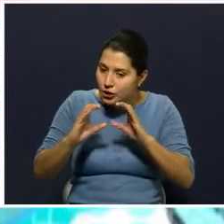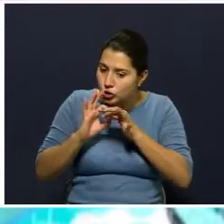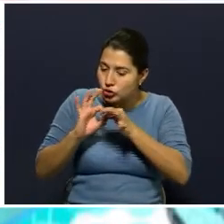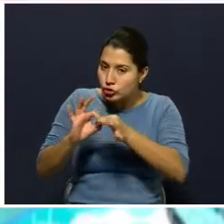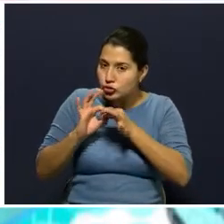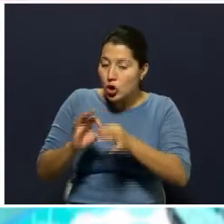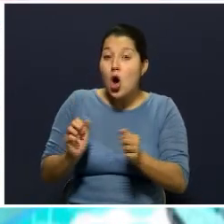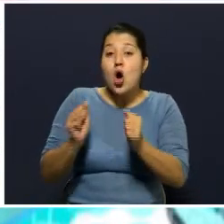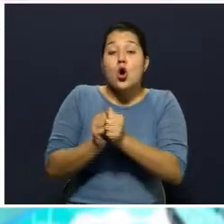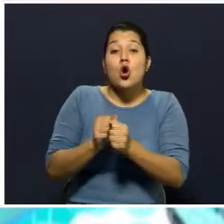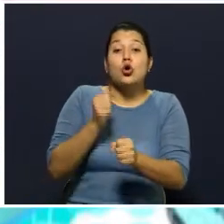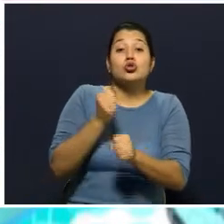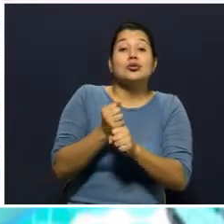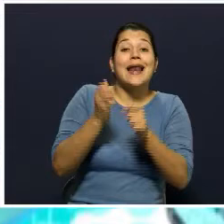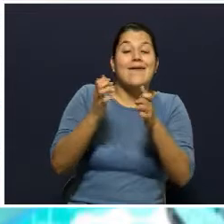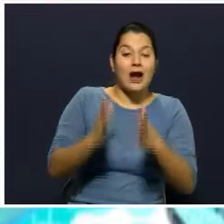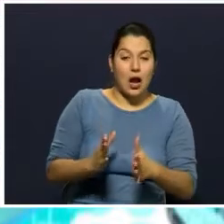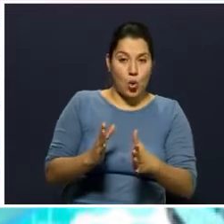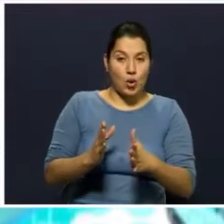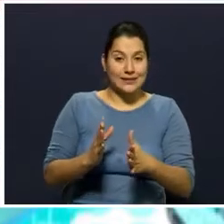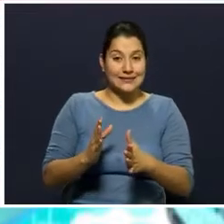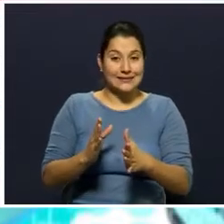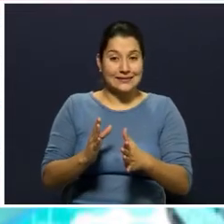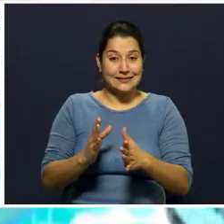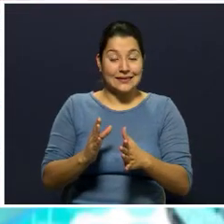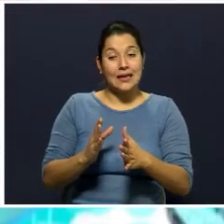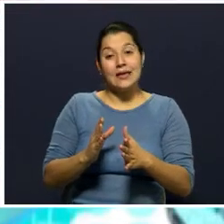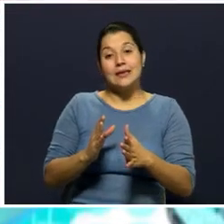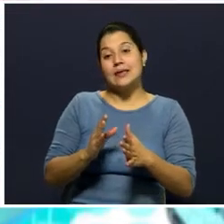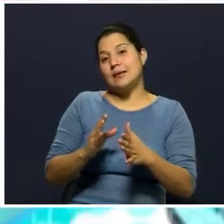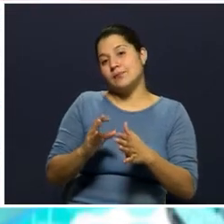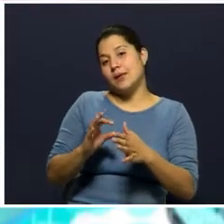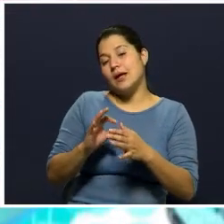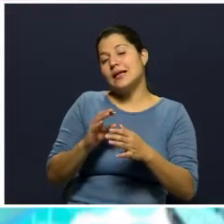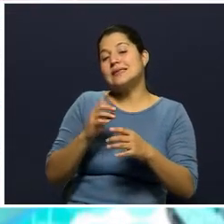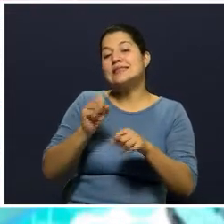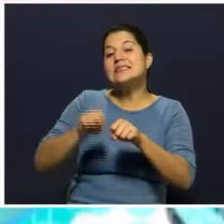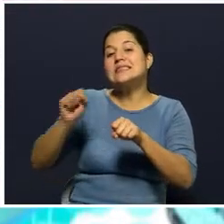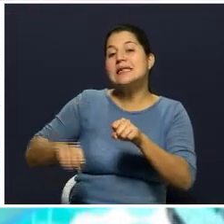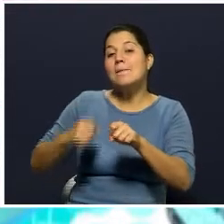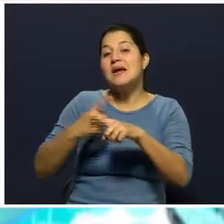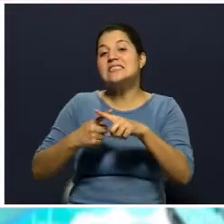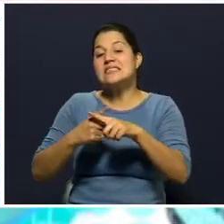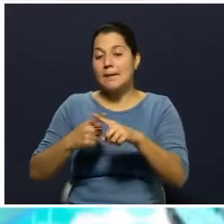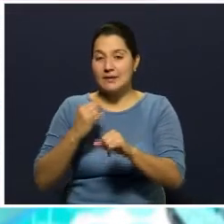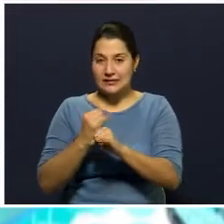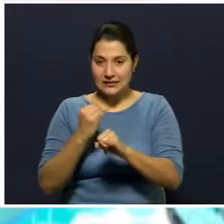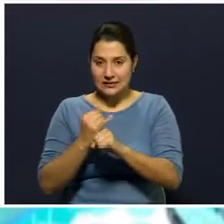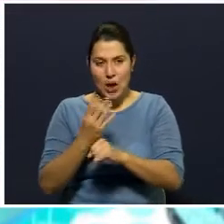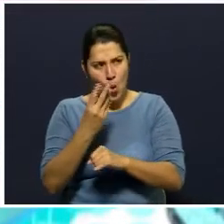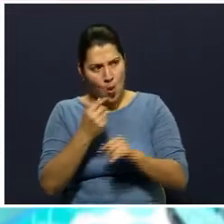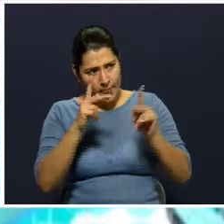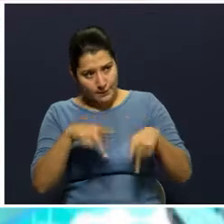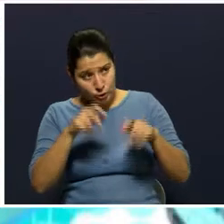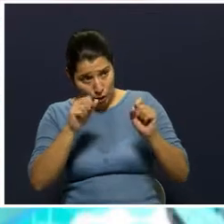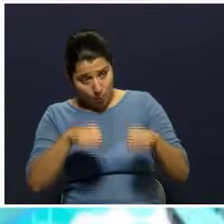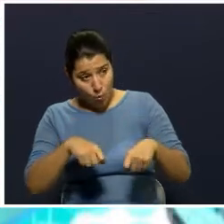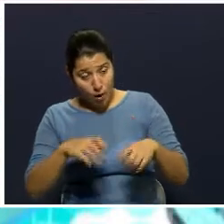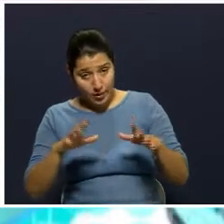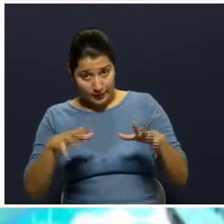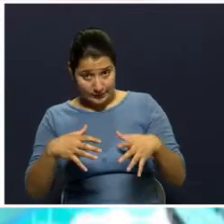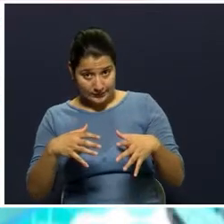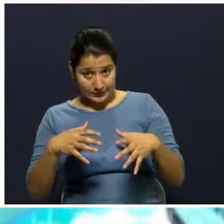personal penitenciario del semi-institucional que les está dando seguimiento. ¿Cuántas personas podrían entrar en